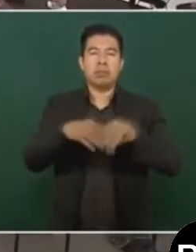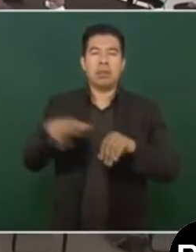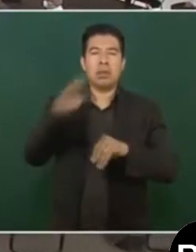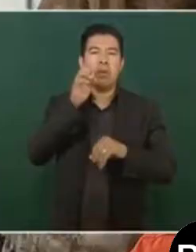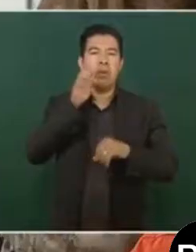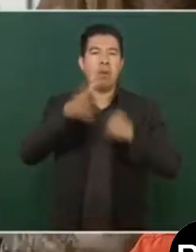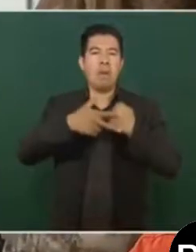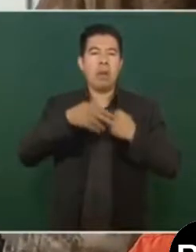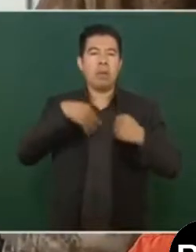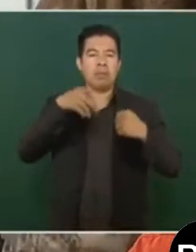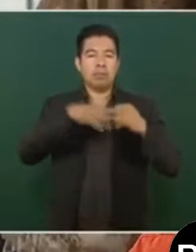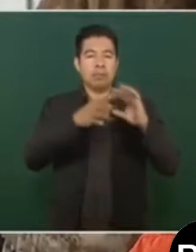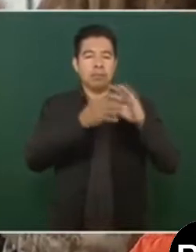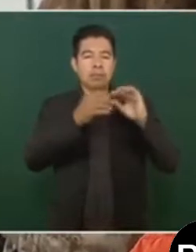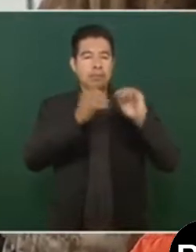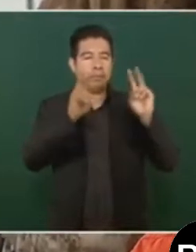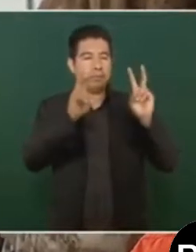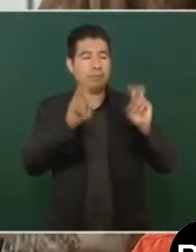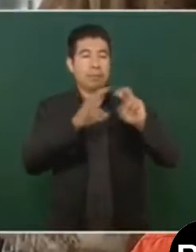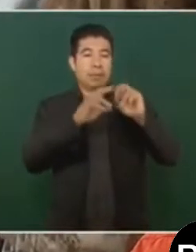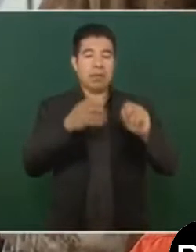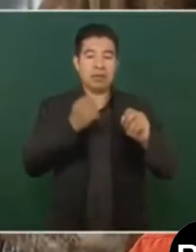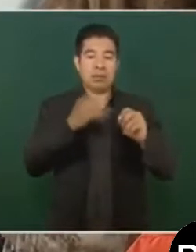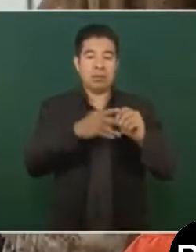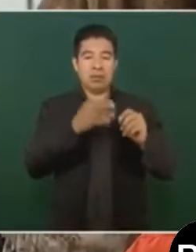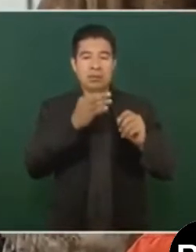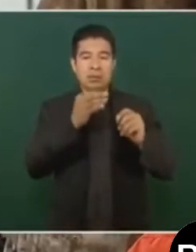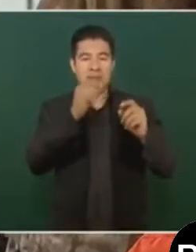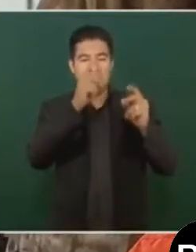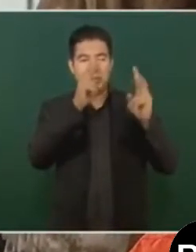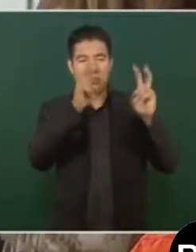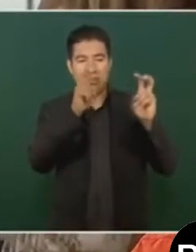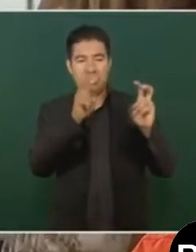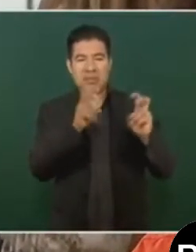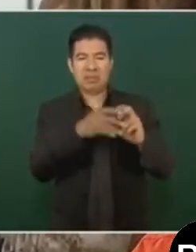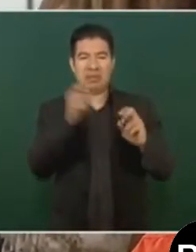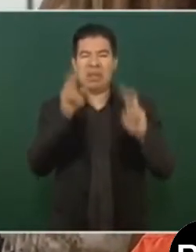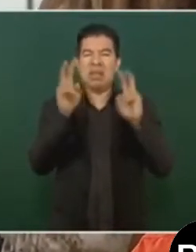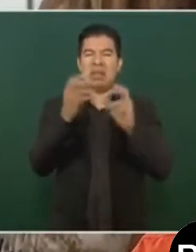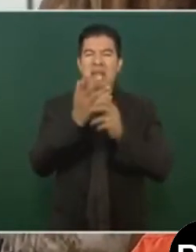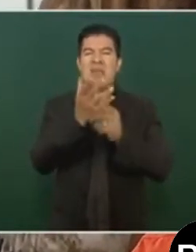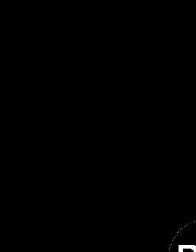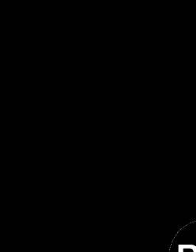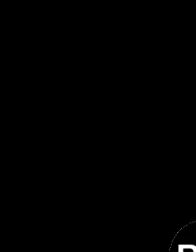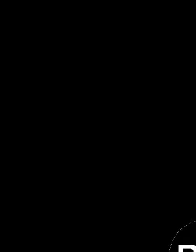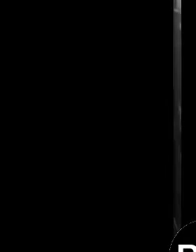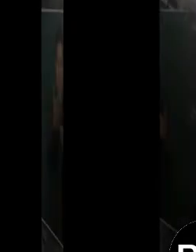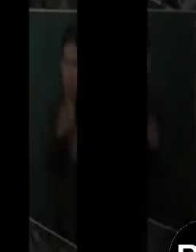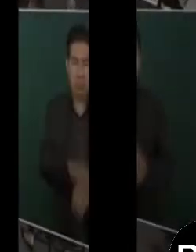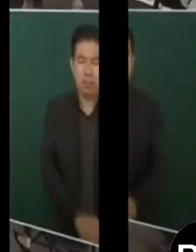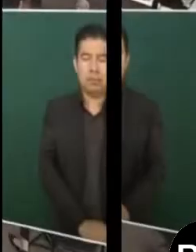Europeo, con estas descalificaciones, primero si nos puede plantear este tema, por favor, presidente. Bueno,